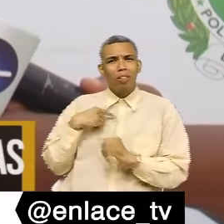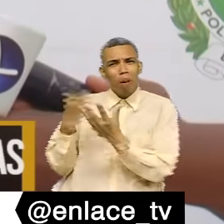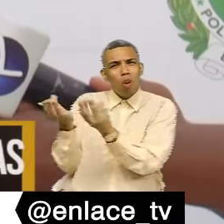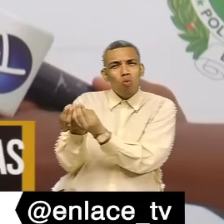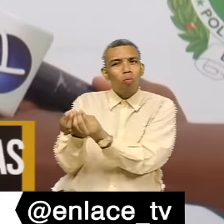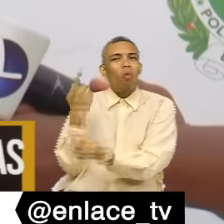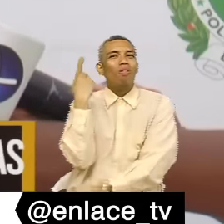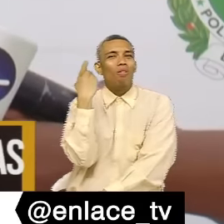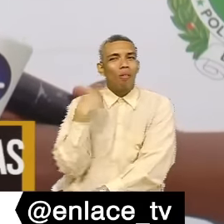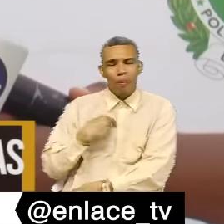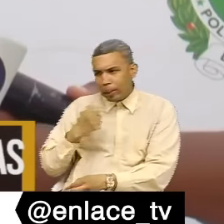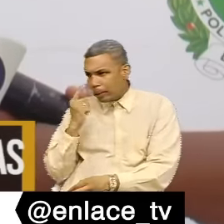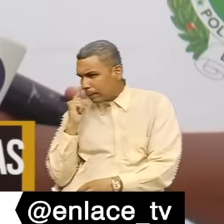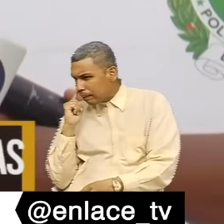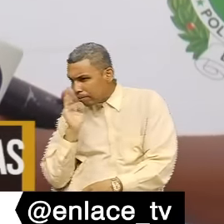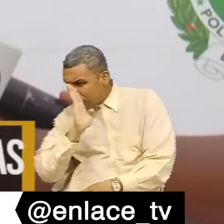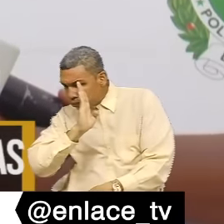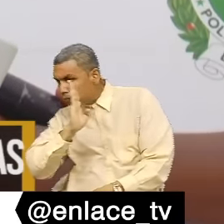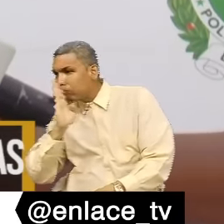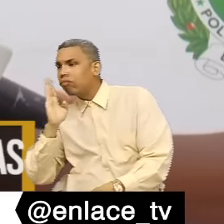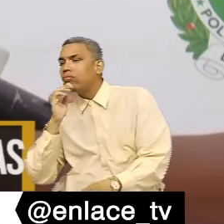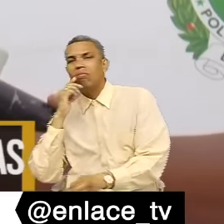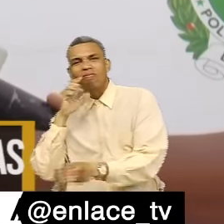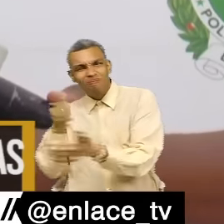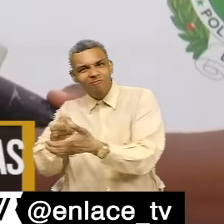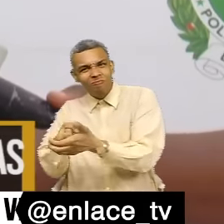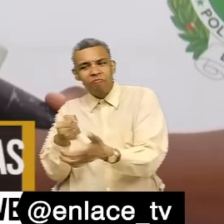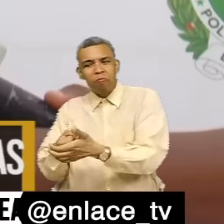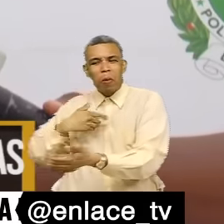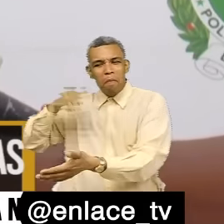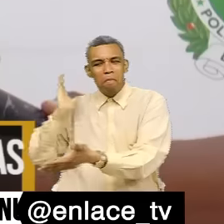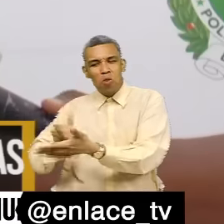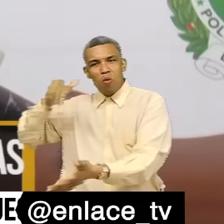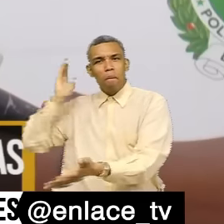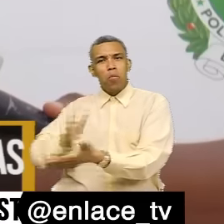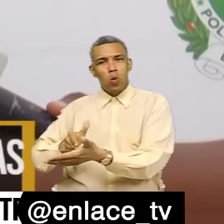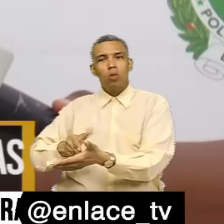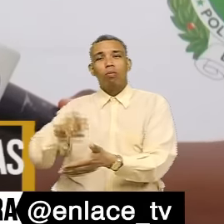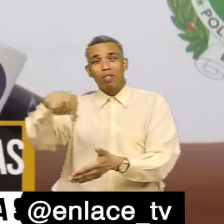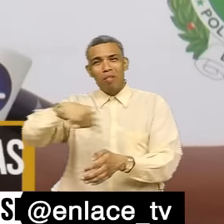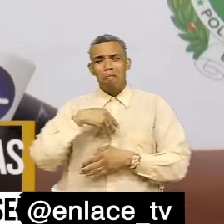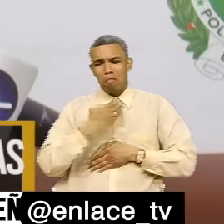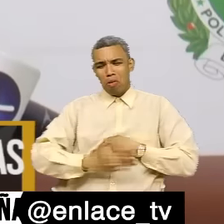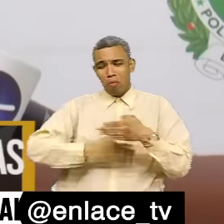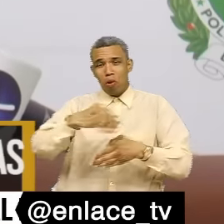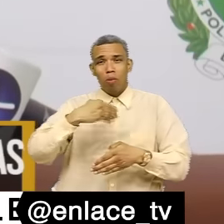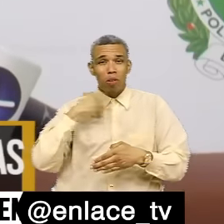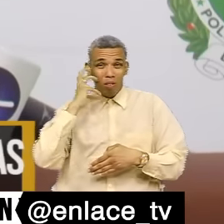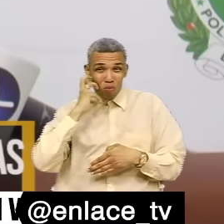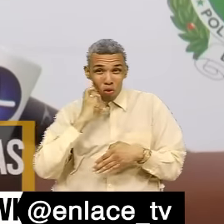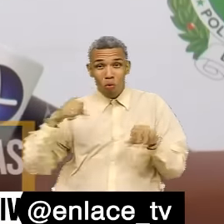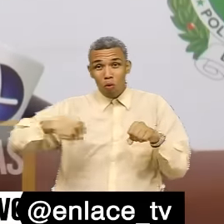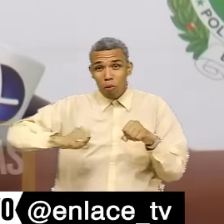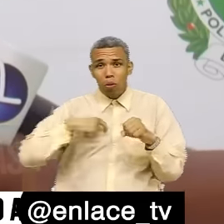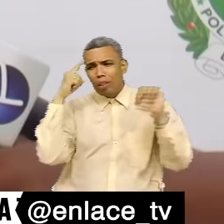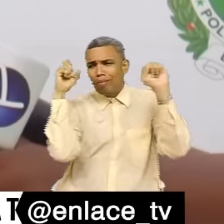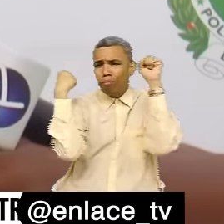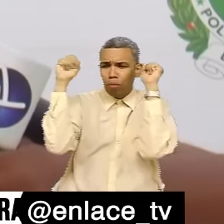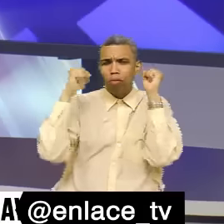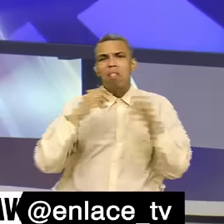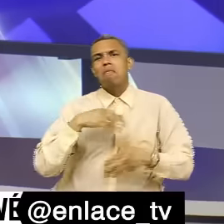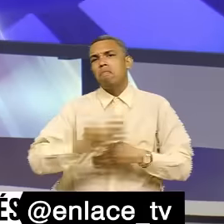muy pronto tengamos otros resultados con todo este tema del hurto de motocicletas que mucho o tanto nos han afectado en esta